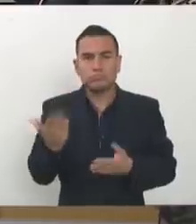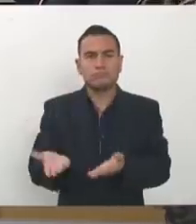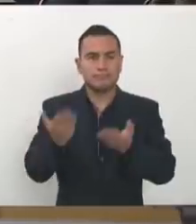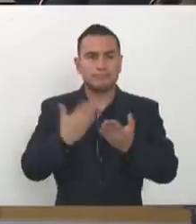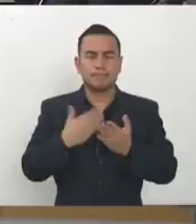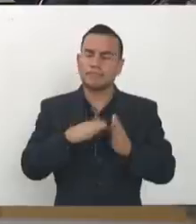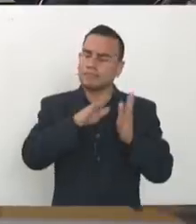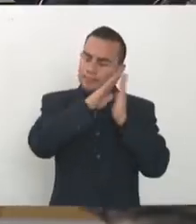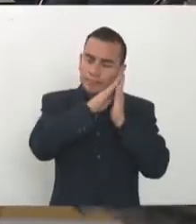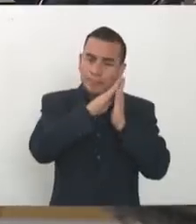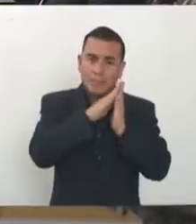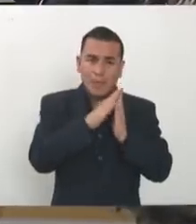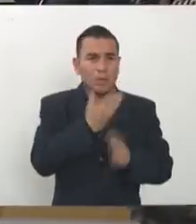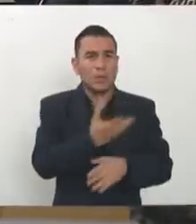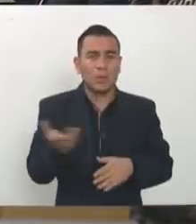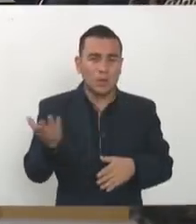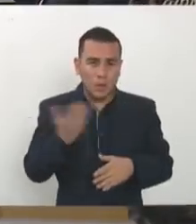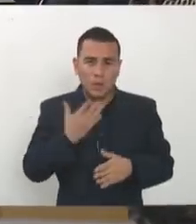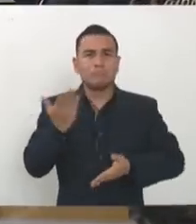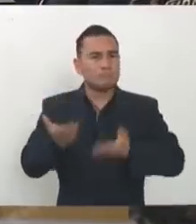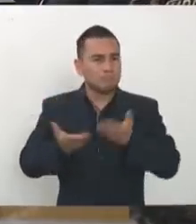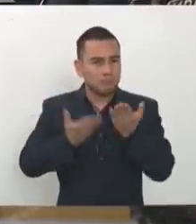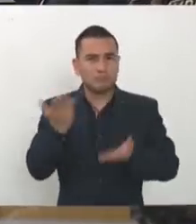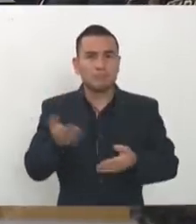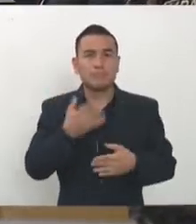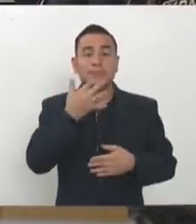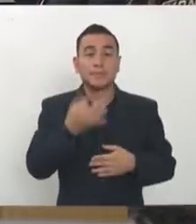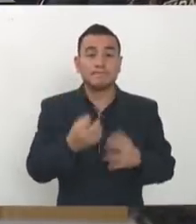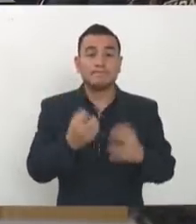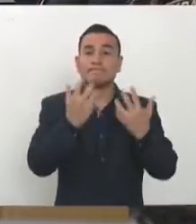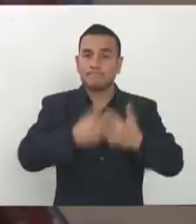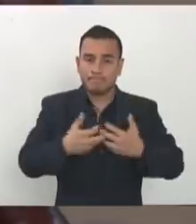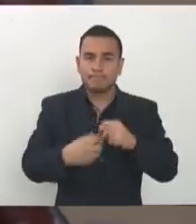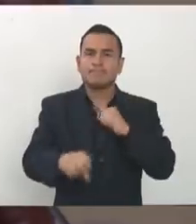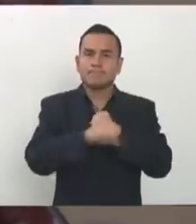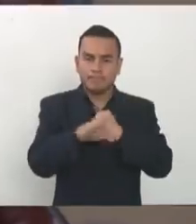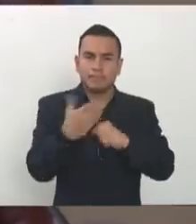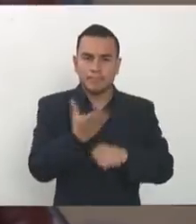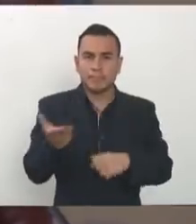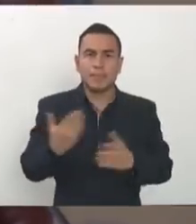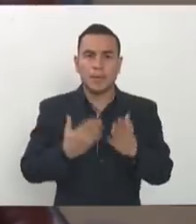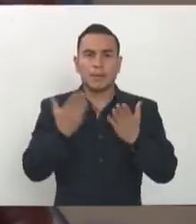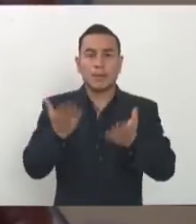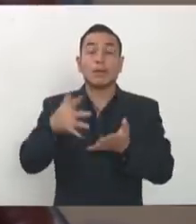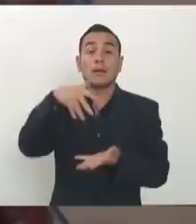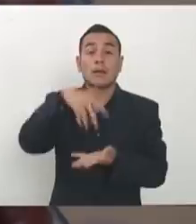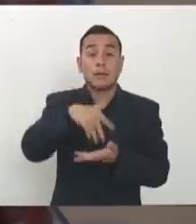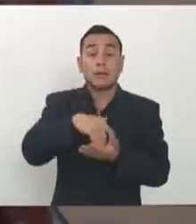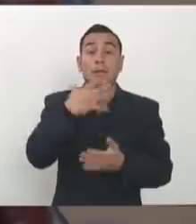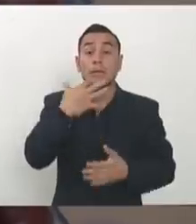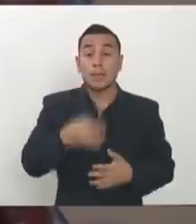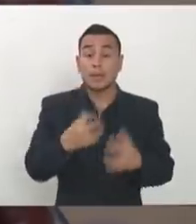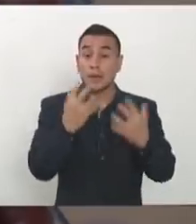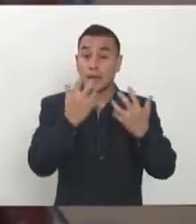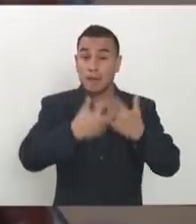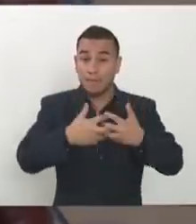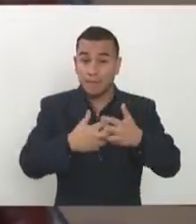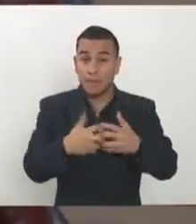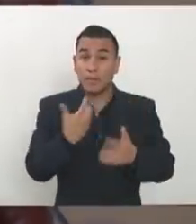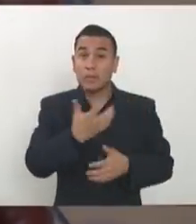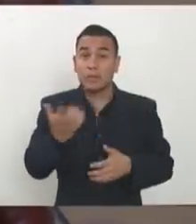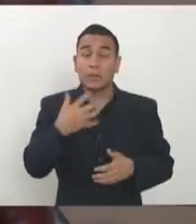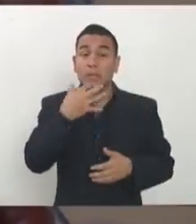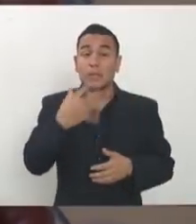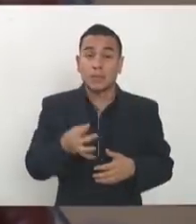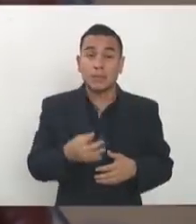camas se han puesto a la orden y han puesto sus empresas mensajes etcétera hay hay empresas que incluso tomaron las medidas antes de que la